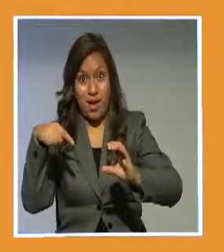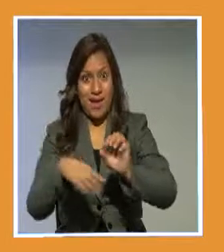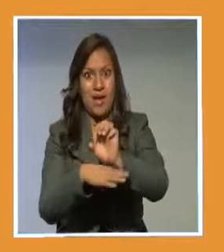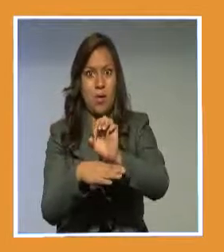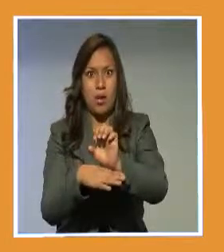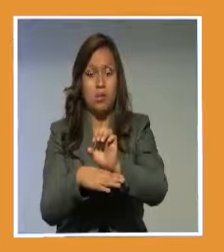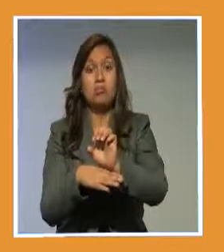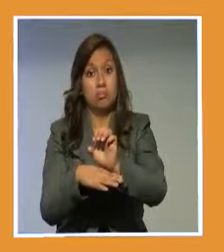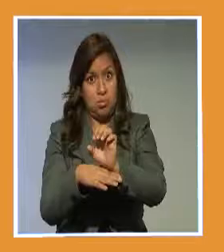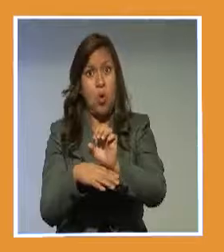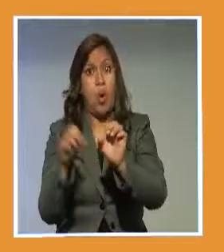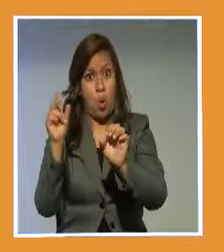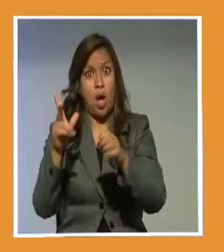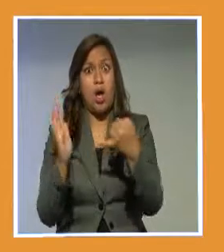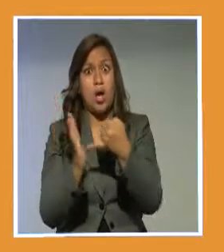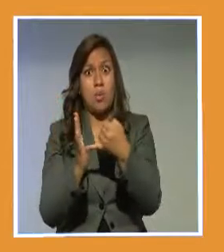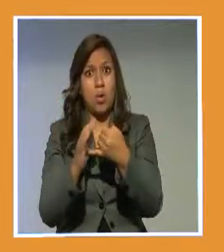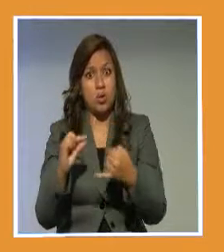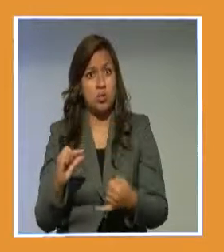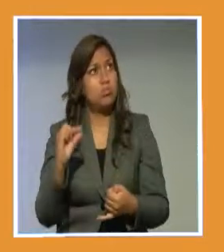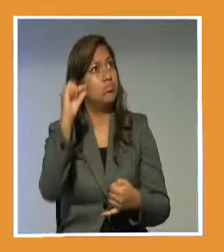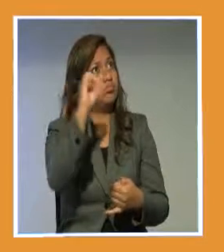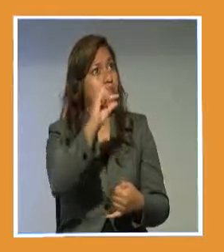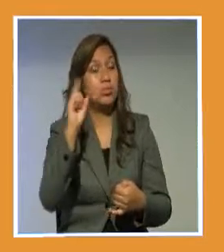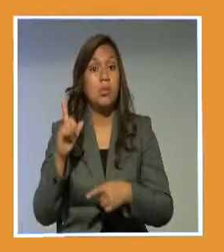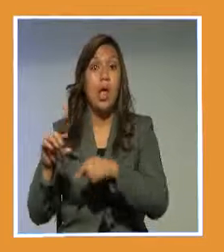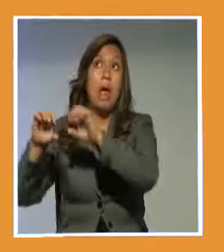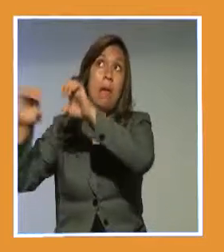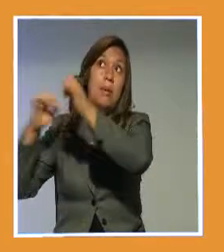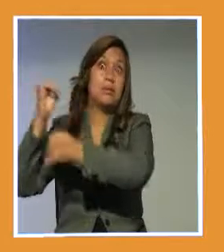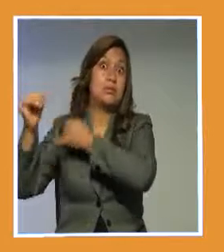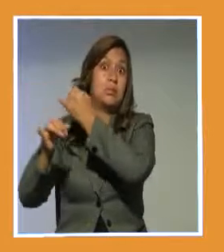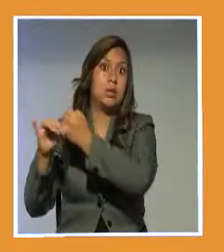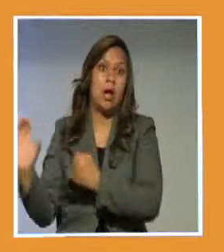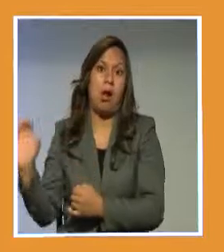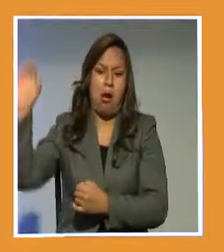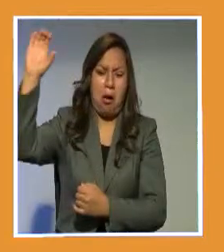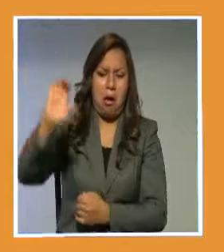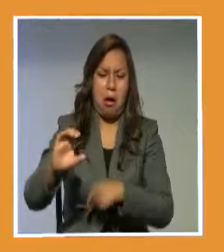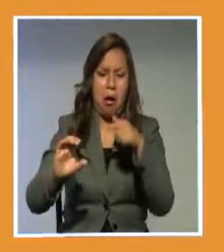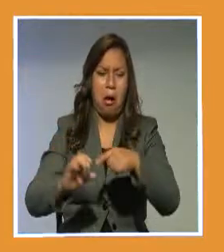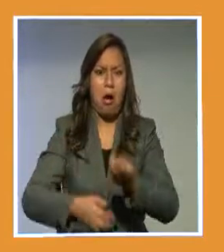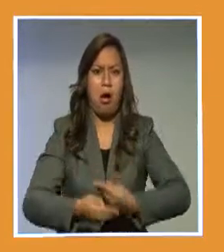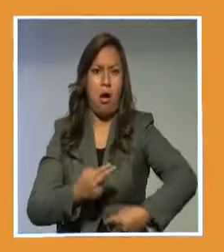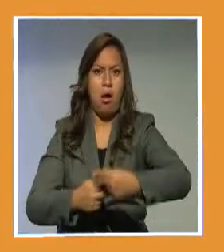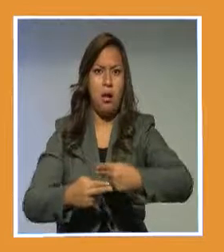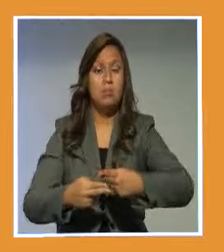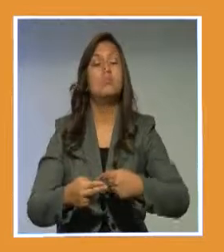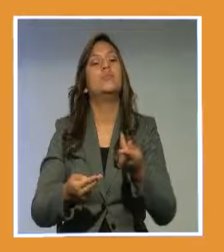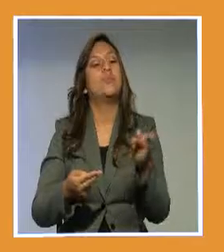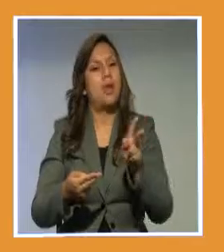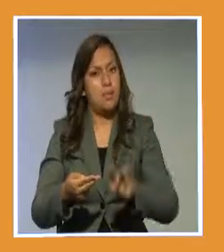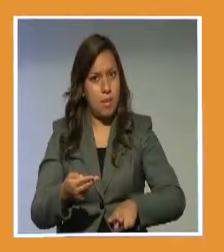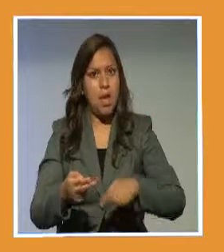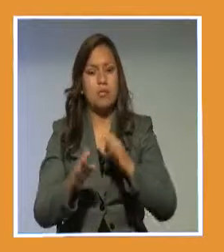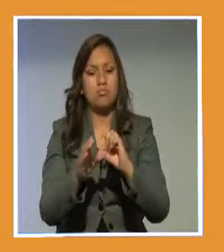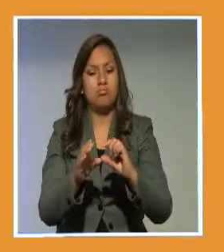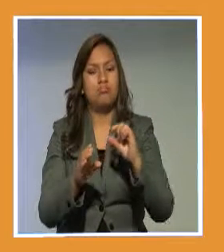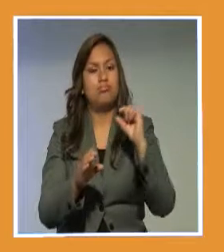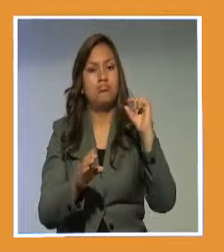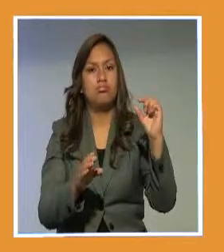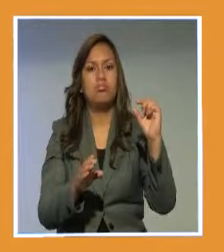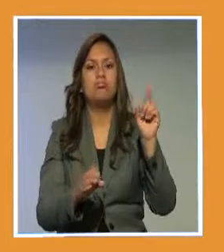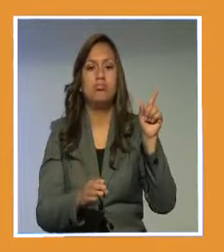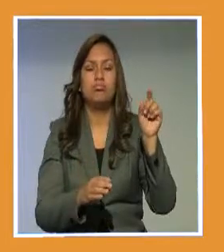lo tanto, una empresa extranjera también tiene que pagar los mismos impuestos que una nacional. Estamos hablando de generar una normativa que equilibre el tema